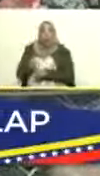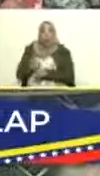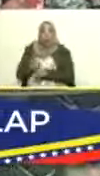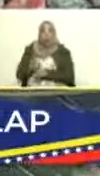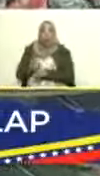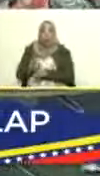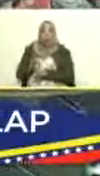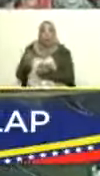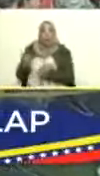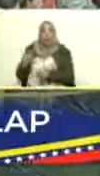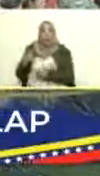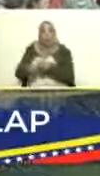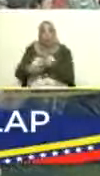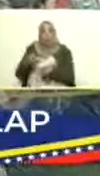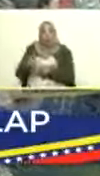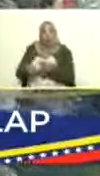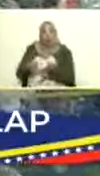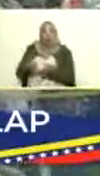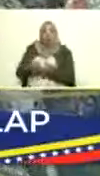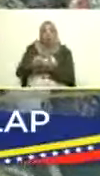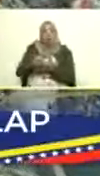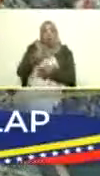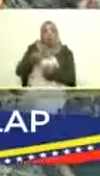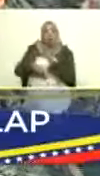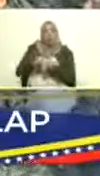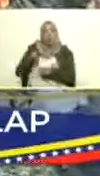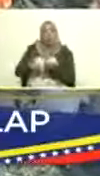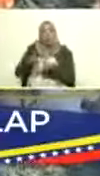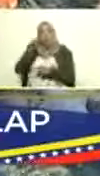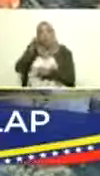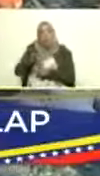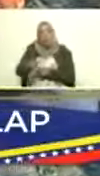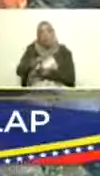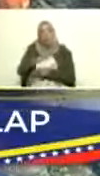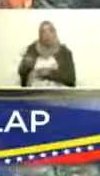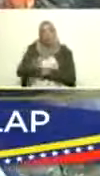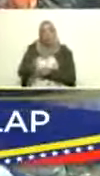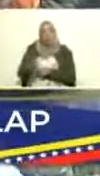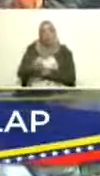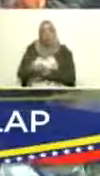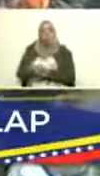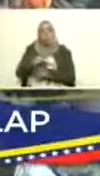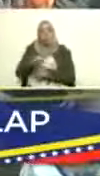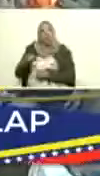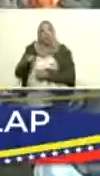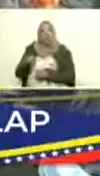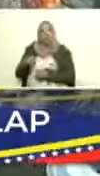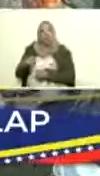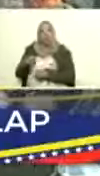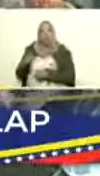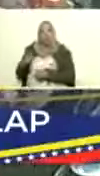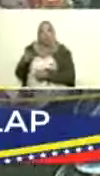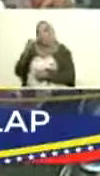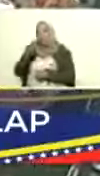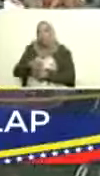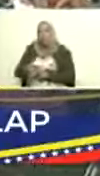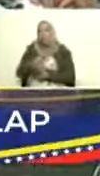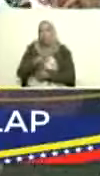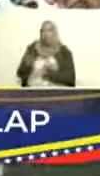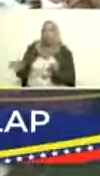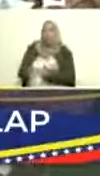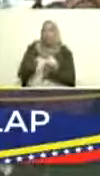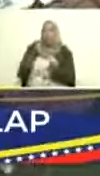y de autoabastecerse para el pueblo de Venezuela. Solo el pueblo salva al pueblo. ¡Vamos, CLAP!